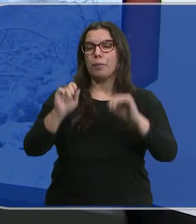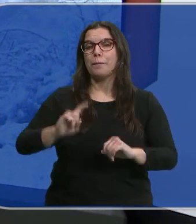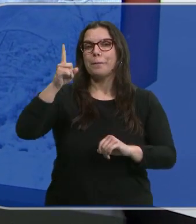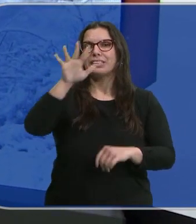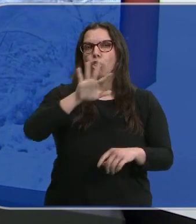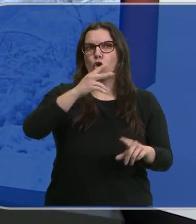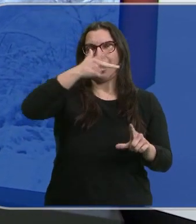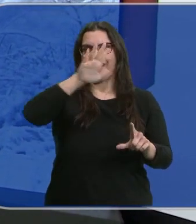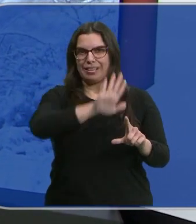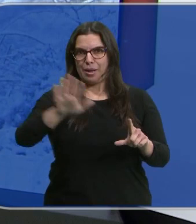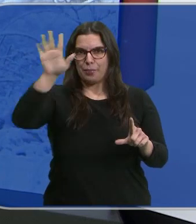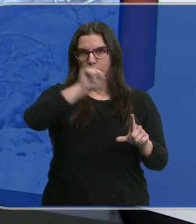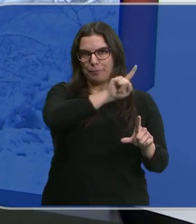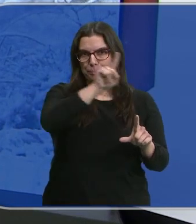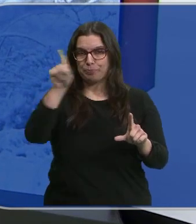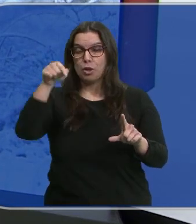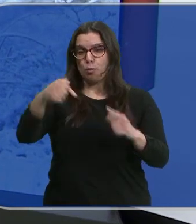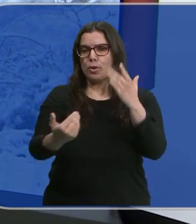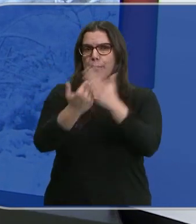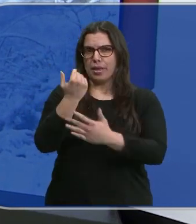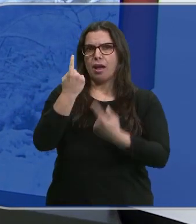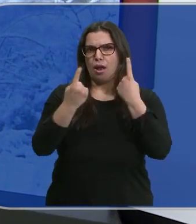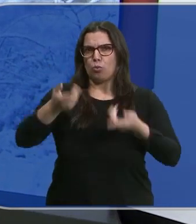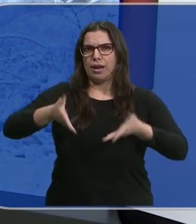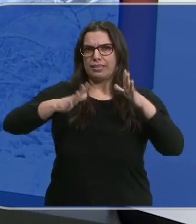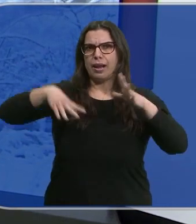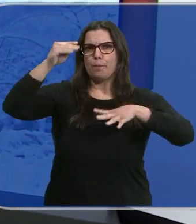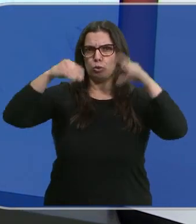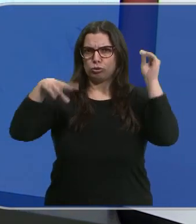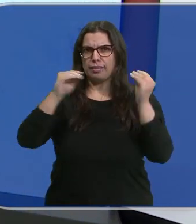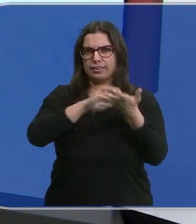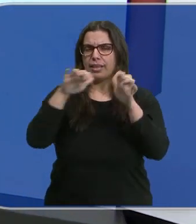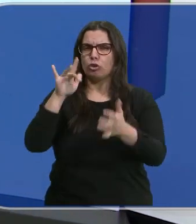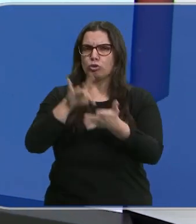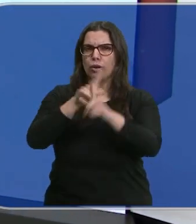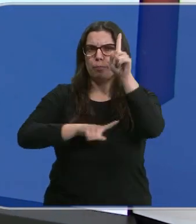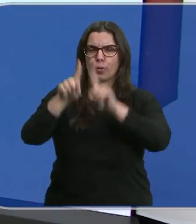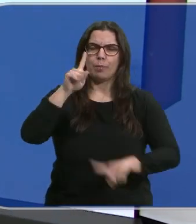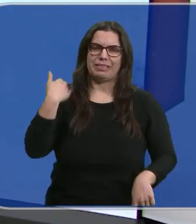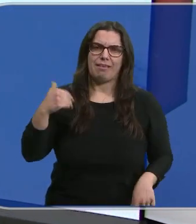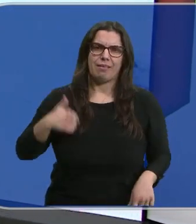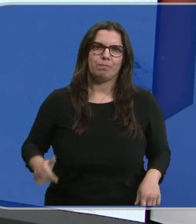vertiente cantábrica. Ya ha habido complicaciones esta mañana en algunas carreteras de montaña de Castilla y León. Andrés Berlanga.